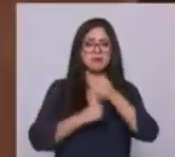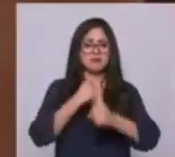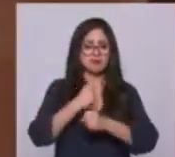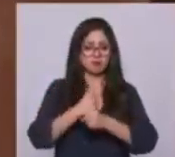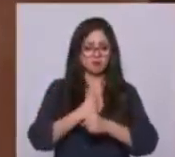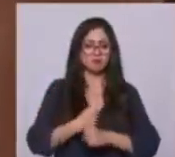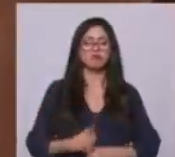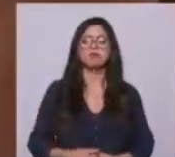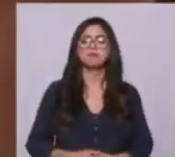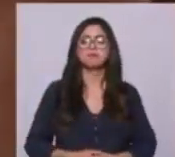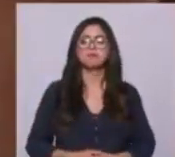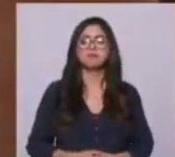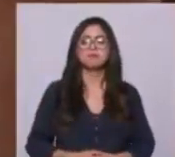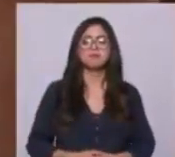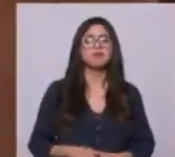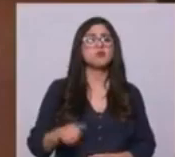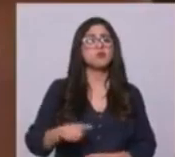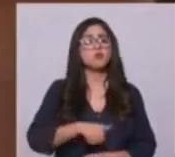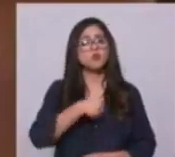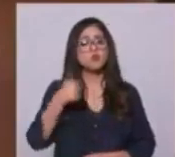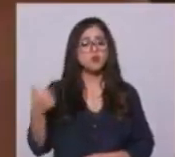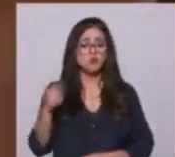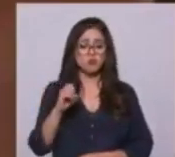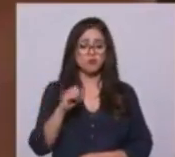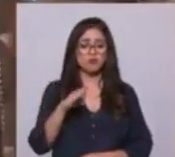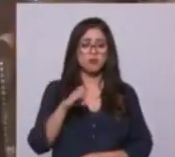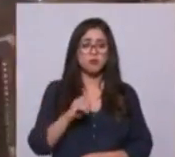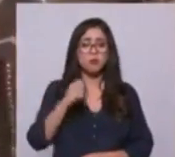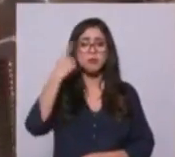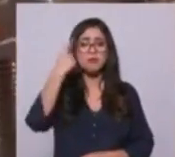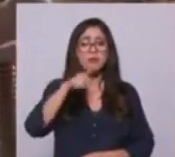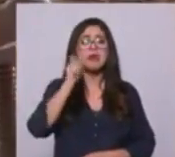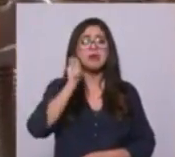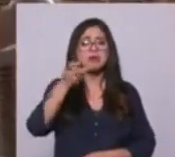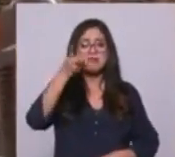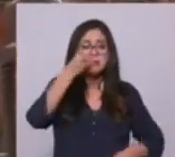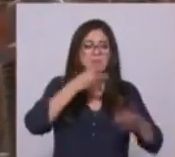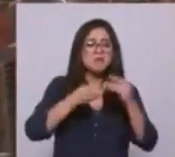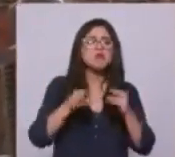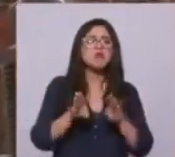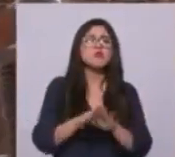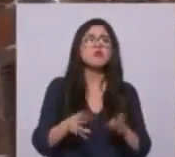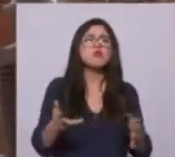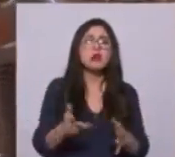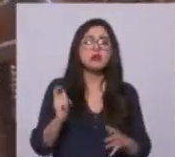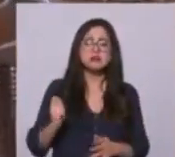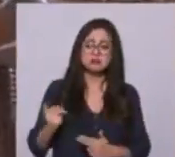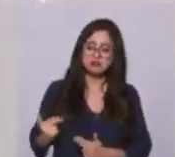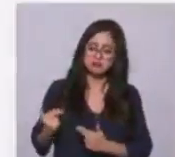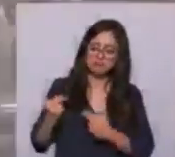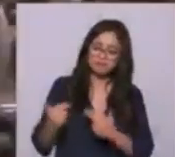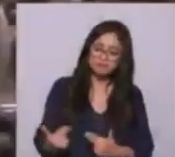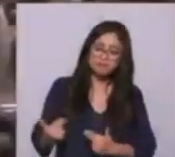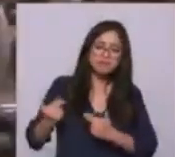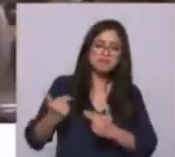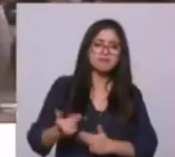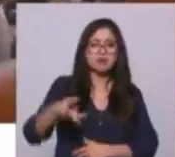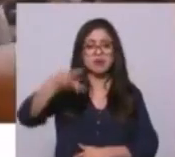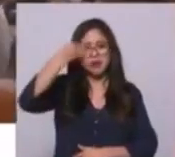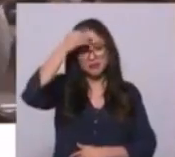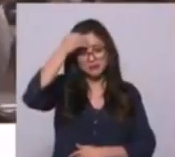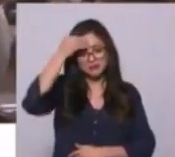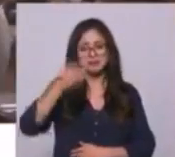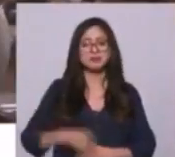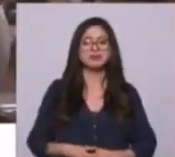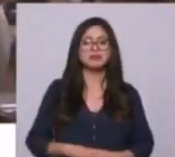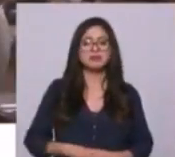menos. Y como muchos otros oficios, la mejor manera de aprenderlo es de generación en generación. Siempre